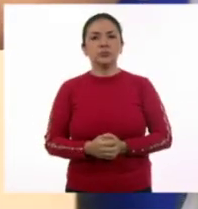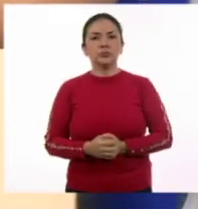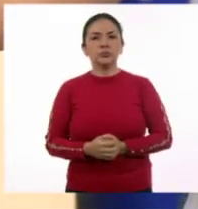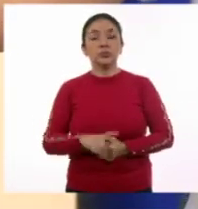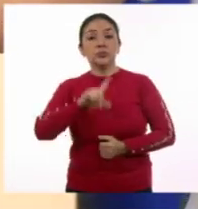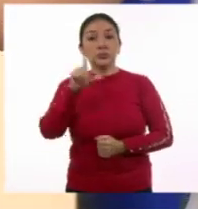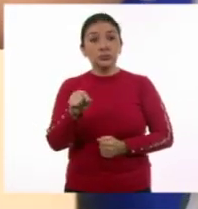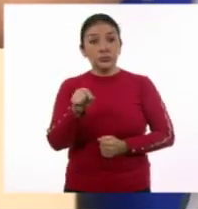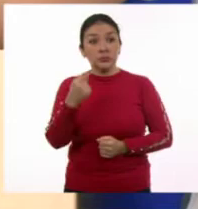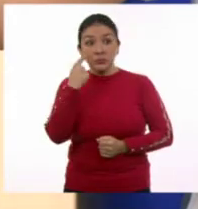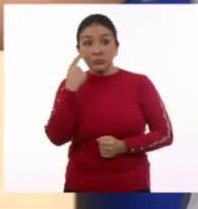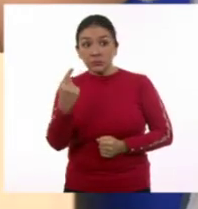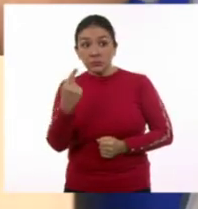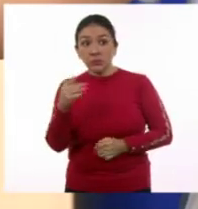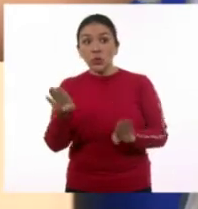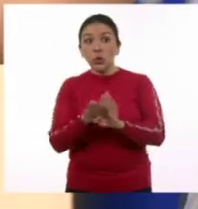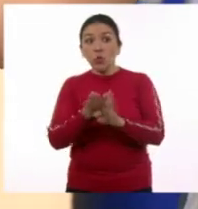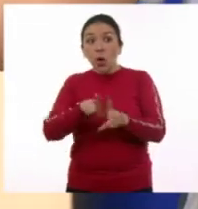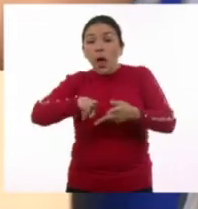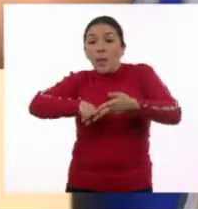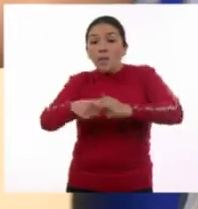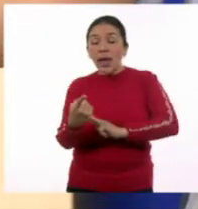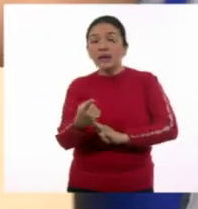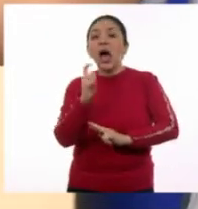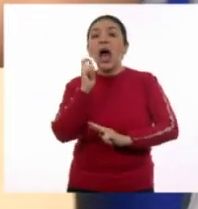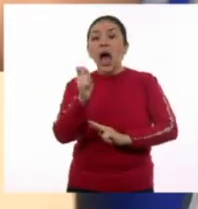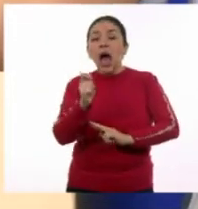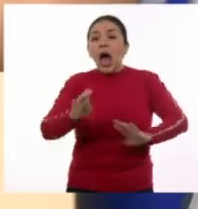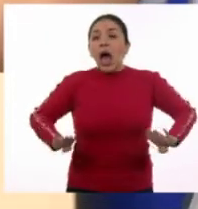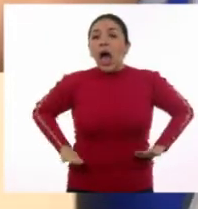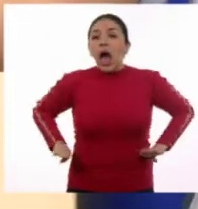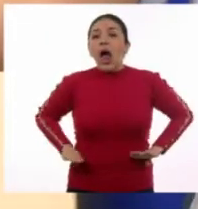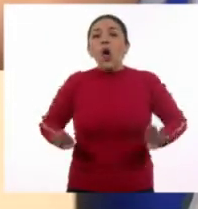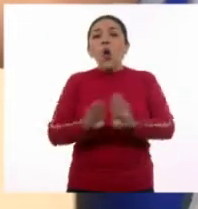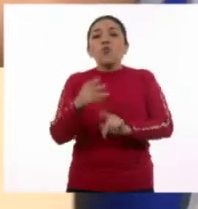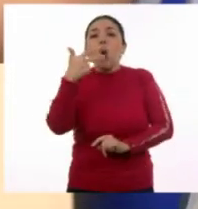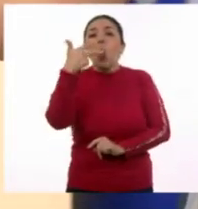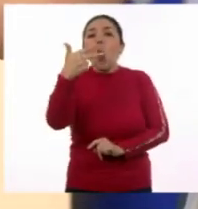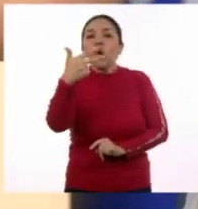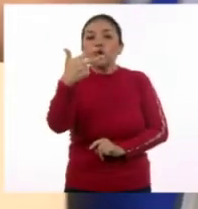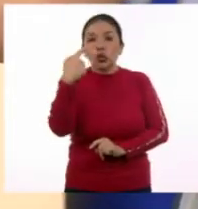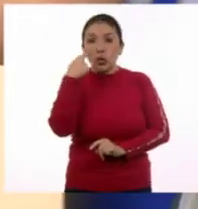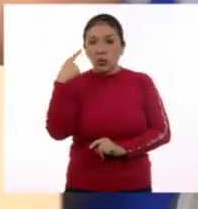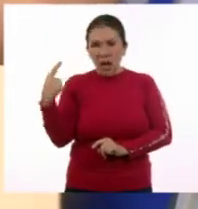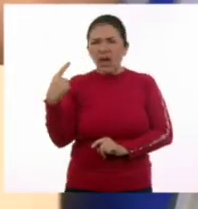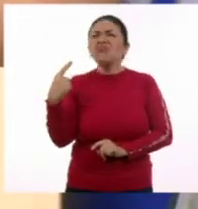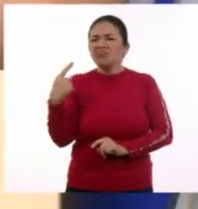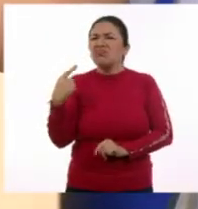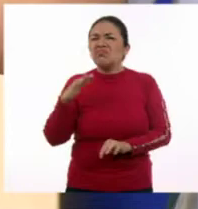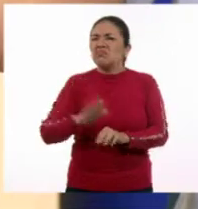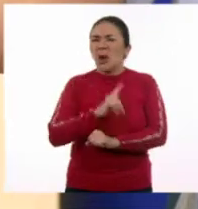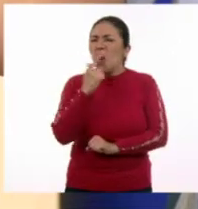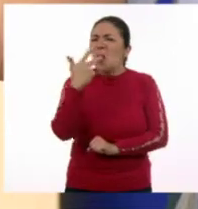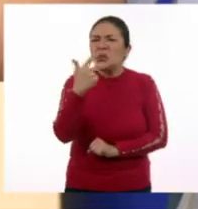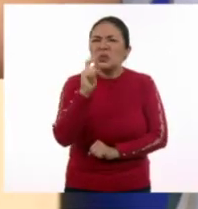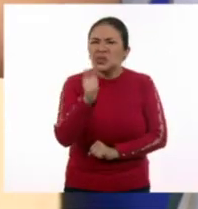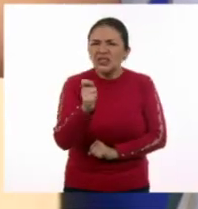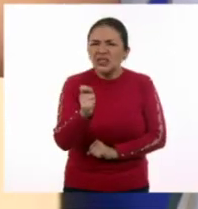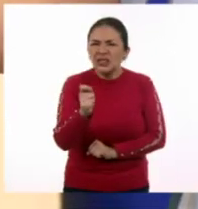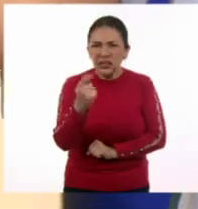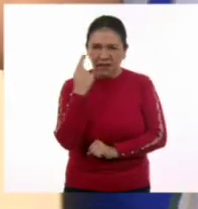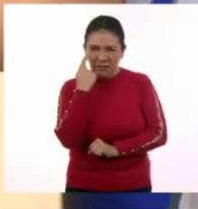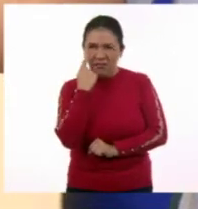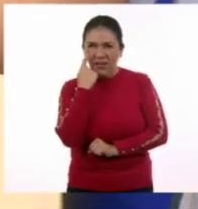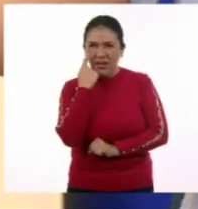y de esta forma vamos a iniciar nuestro vendaje en forma de 8 porque le llamamos en forma de 8